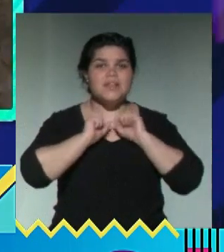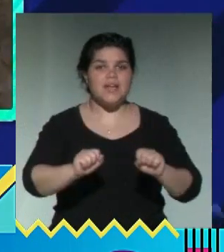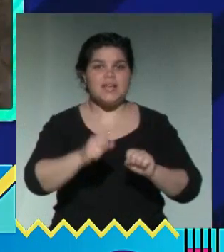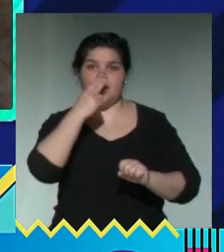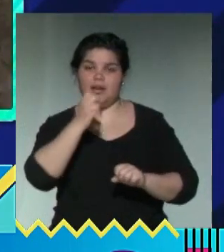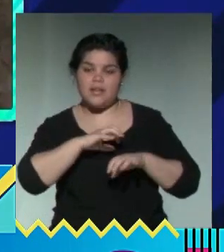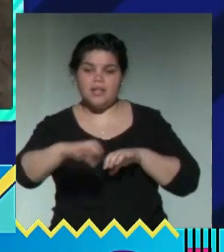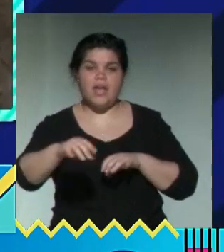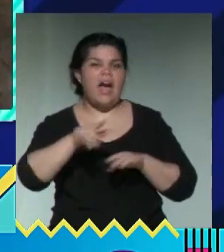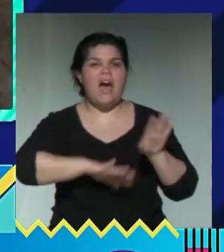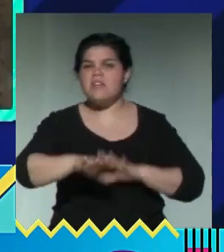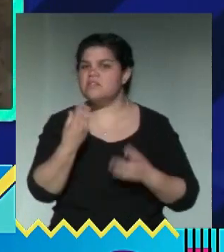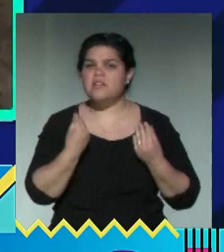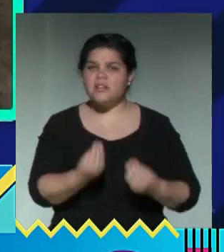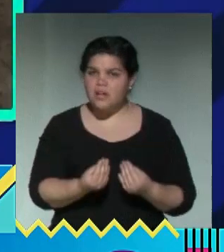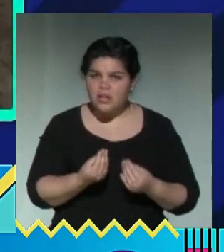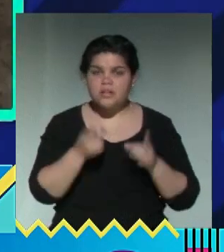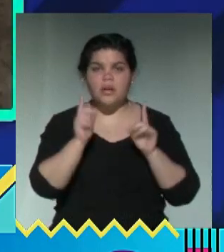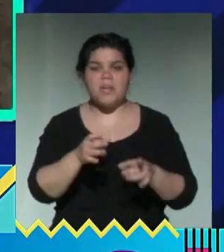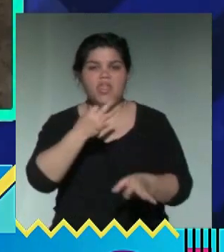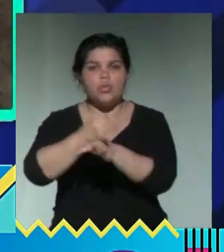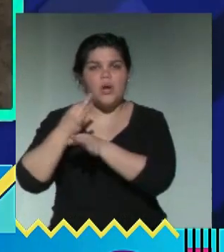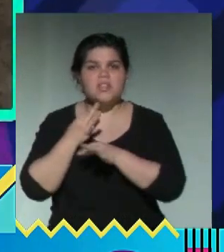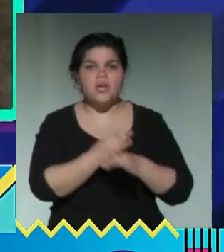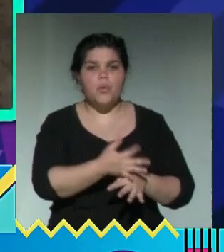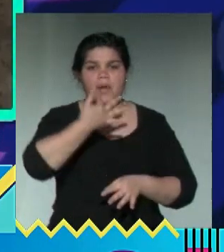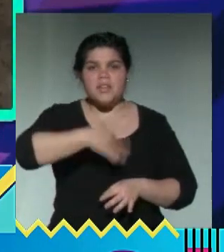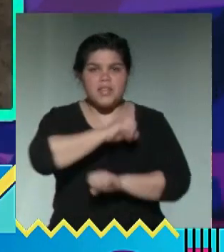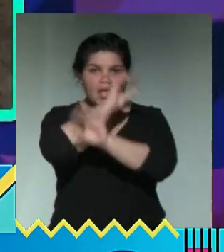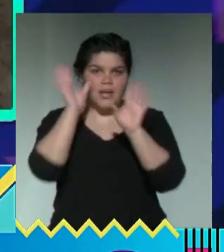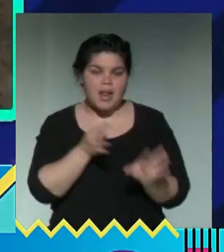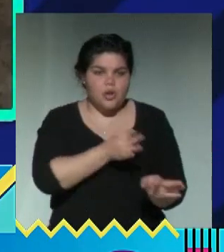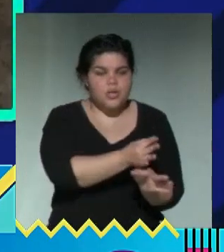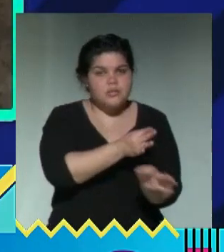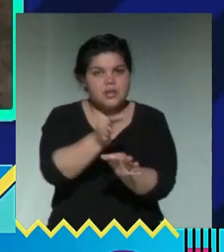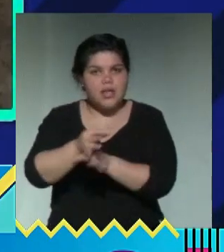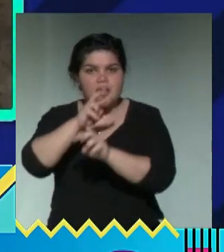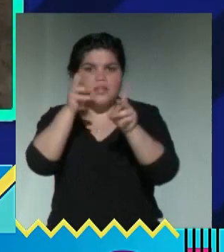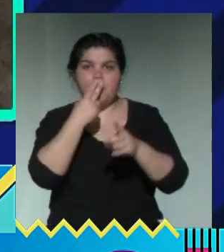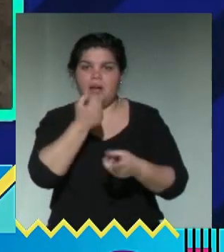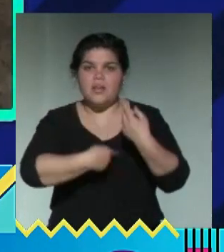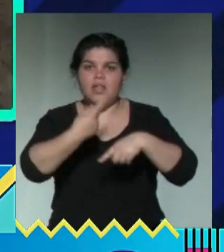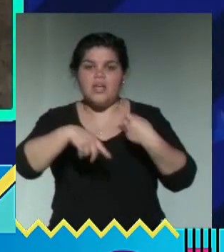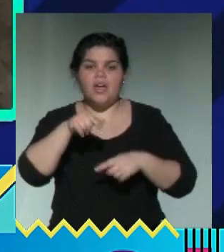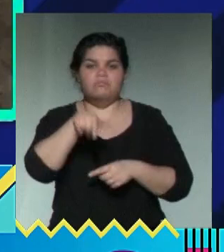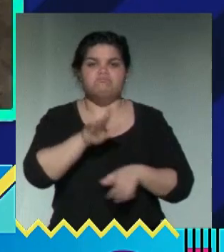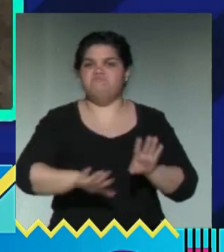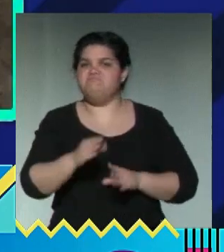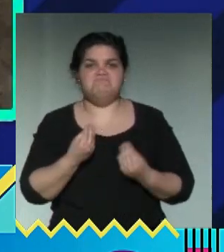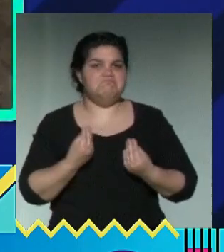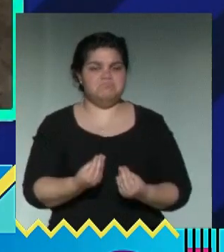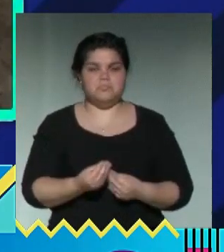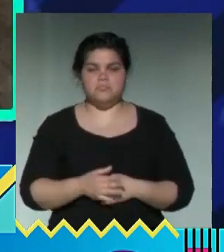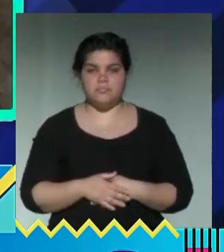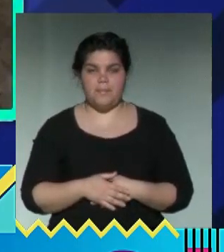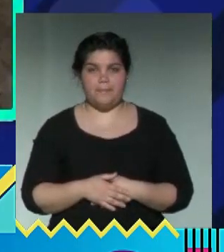también a lo que se puede hacer en niveles educativos en esto de concientizar a la gente en el uso de las energías renovables. ¿Qué se está haciendo particularmente? Bueno,